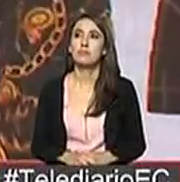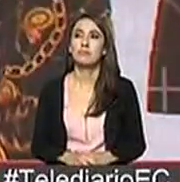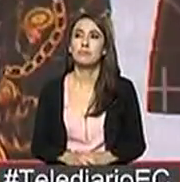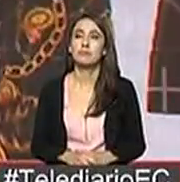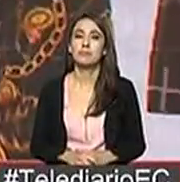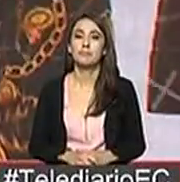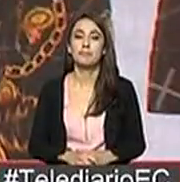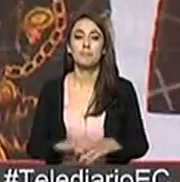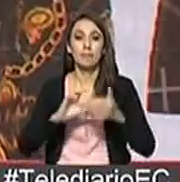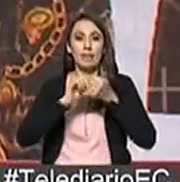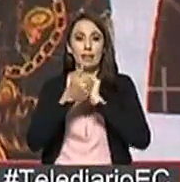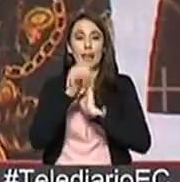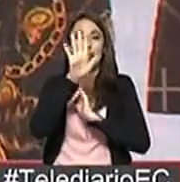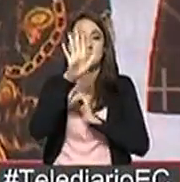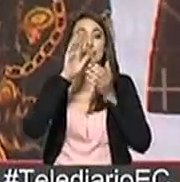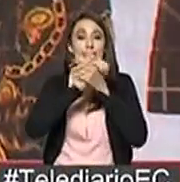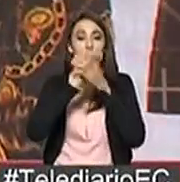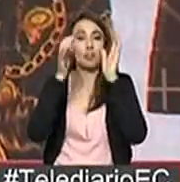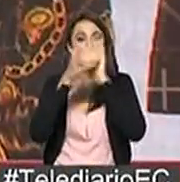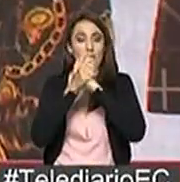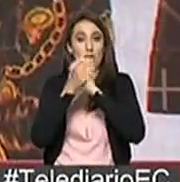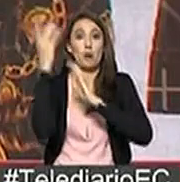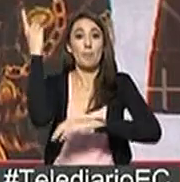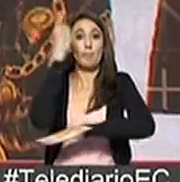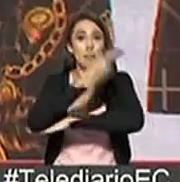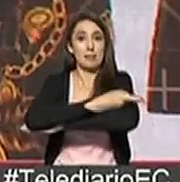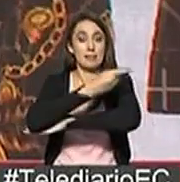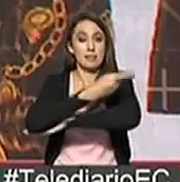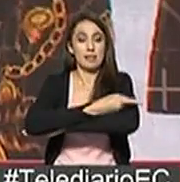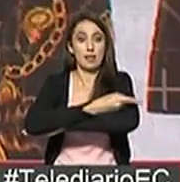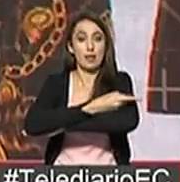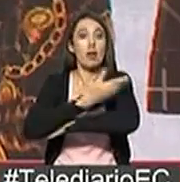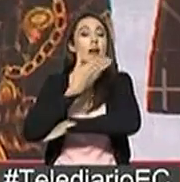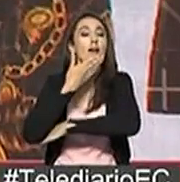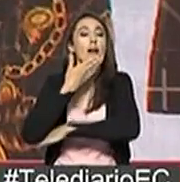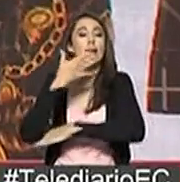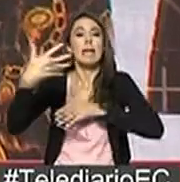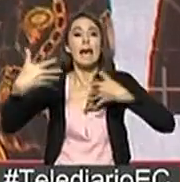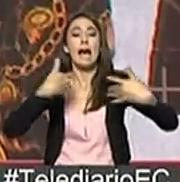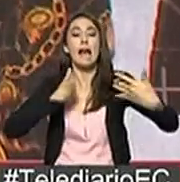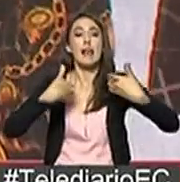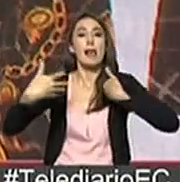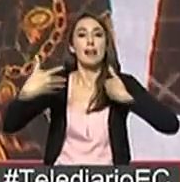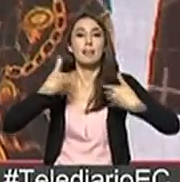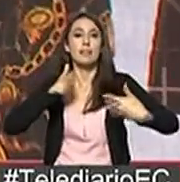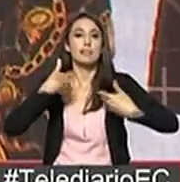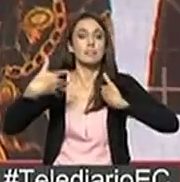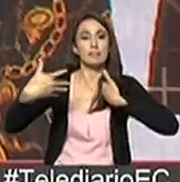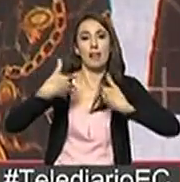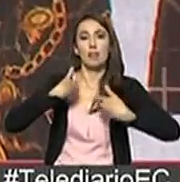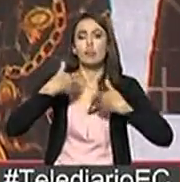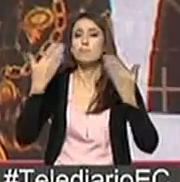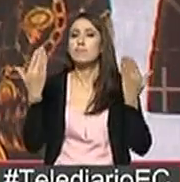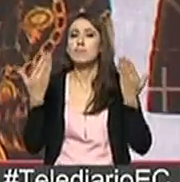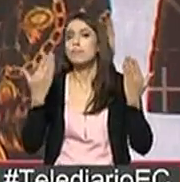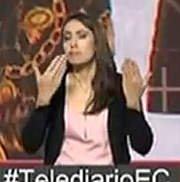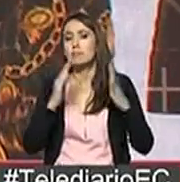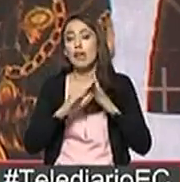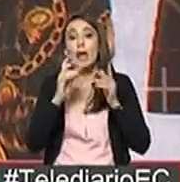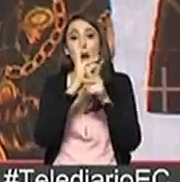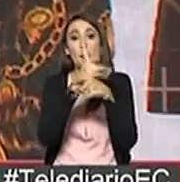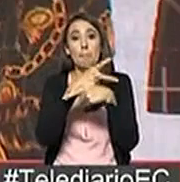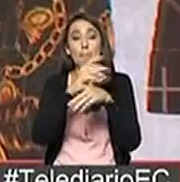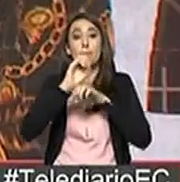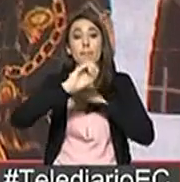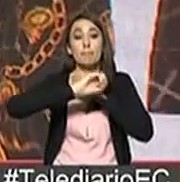Cada 5 de noviembre se celebra en Ecuador el Día del Artesano. En Quito se conmemoró esta fecha con la exhibición de productos del